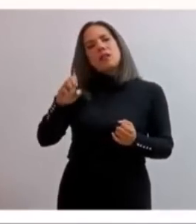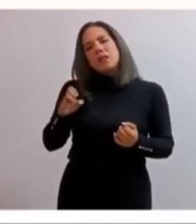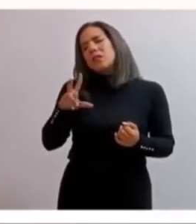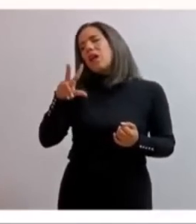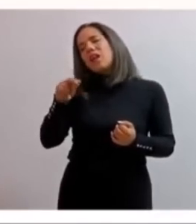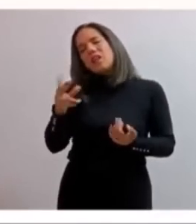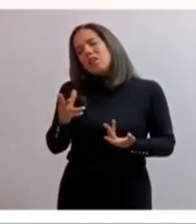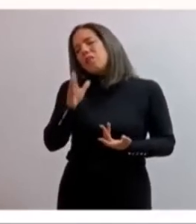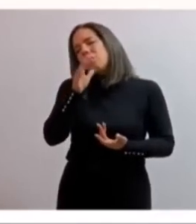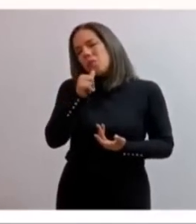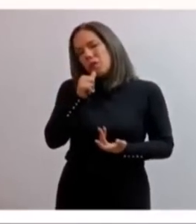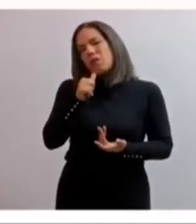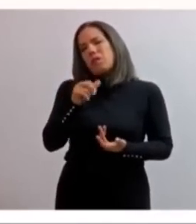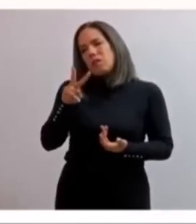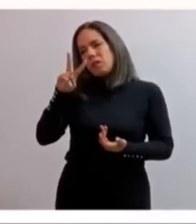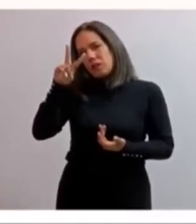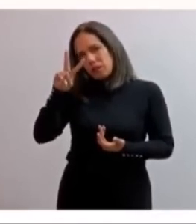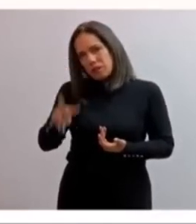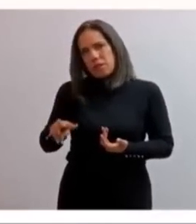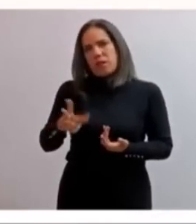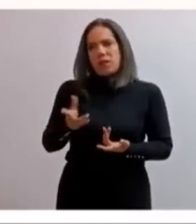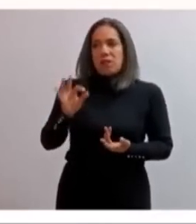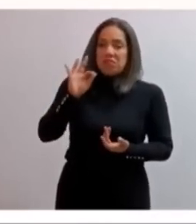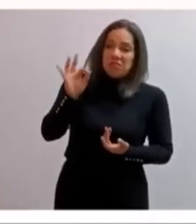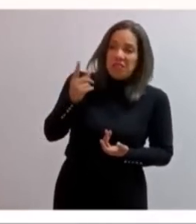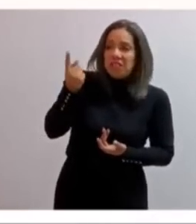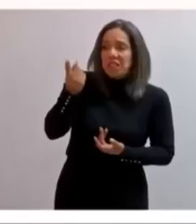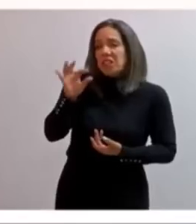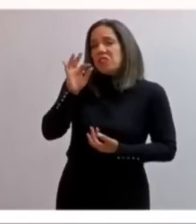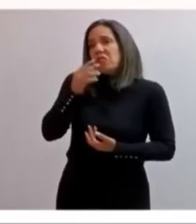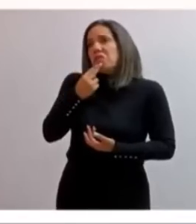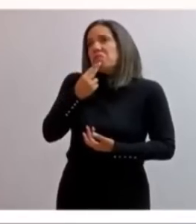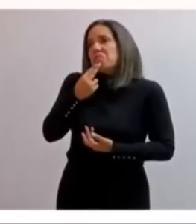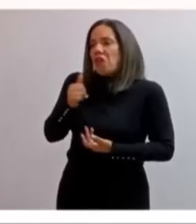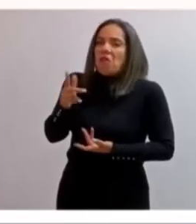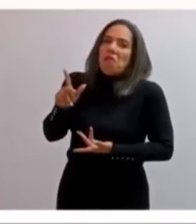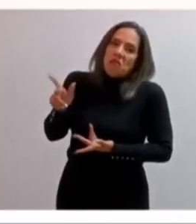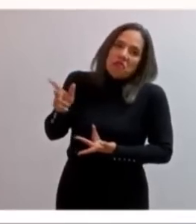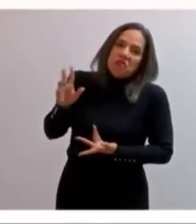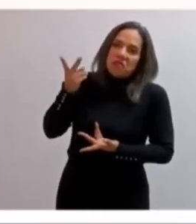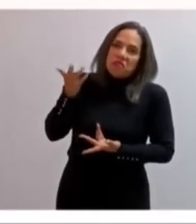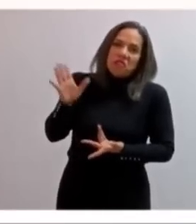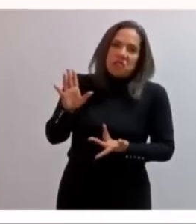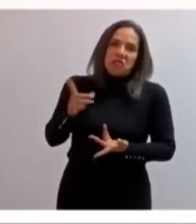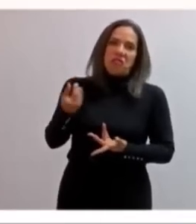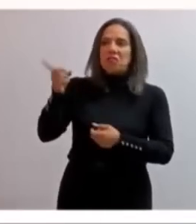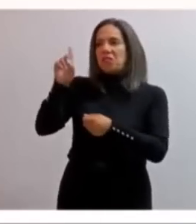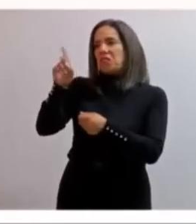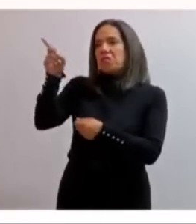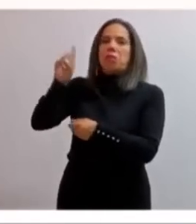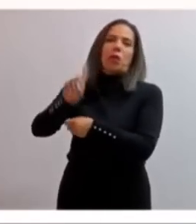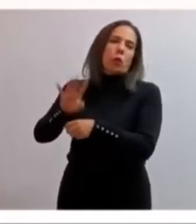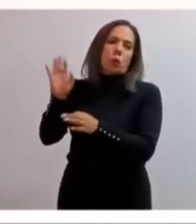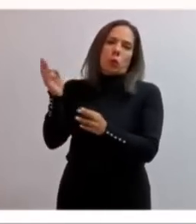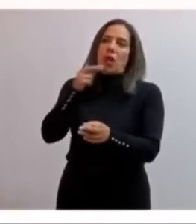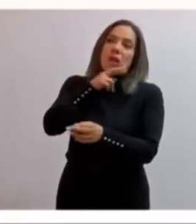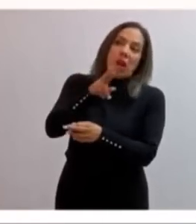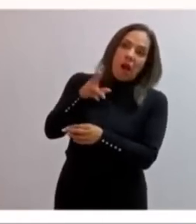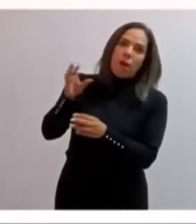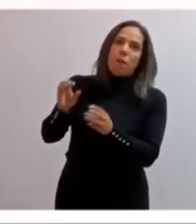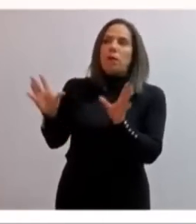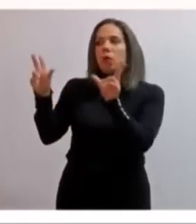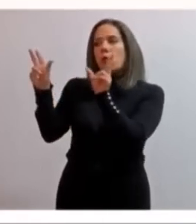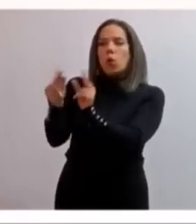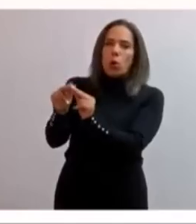consejos técnicos que pueden funcionar en un periodo, digamos, más